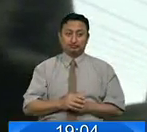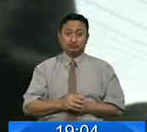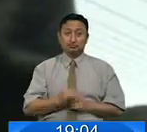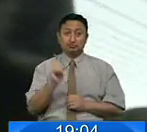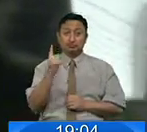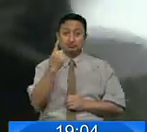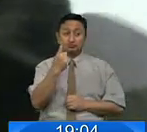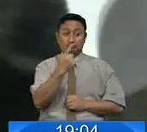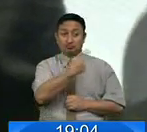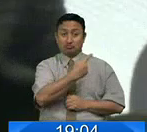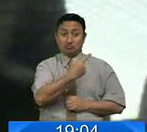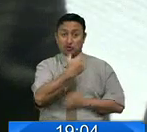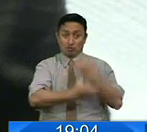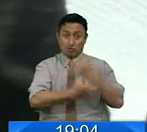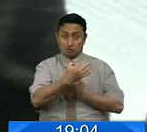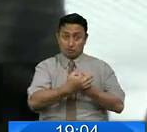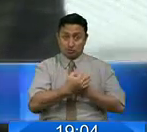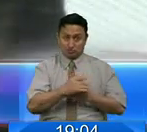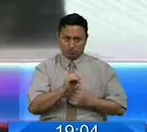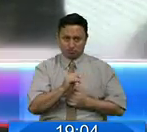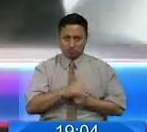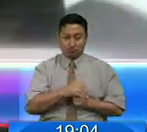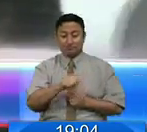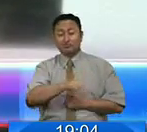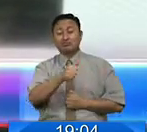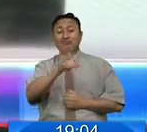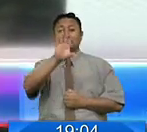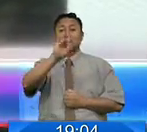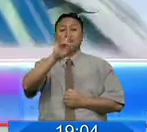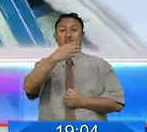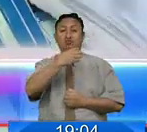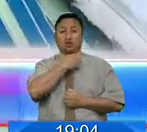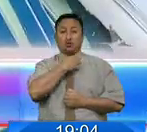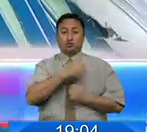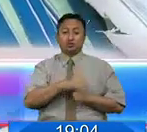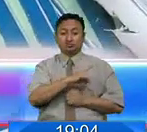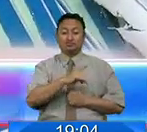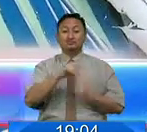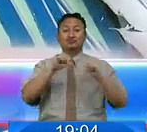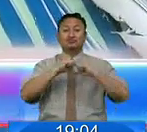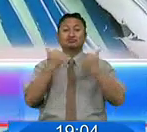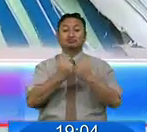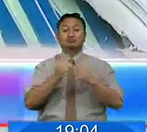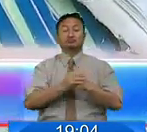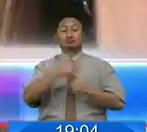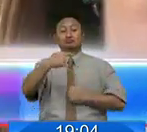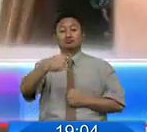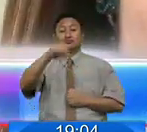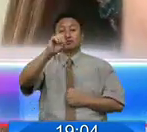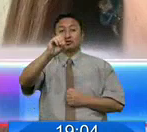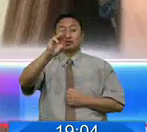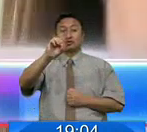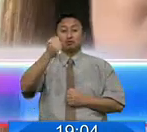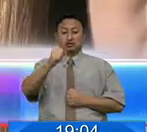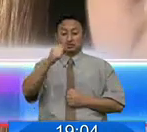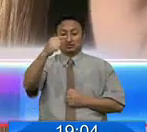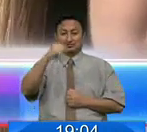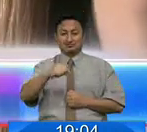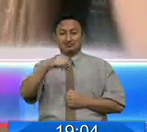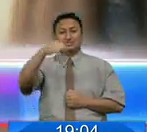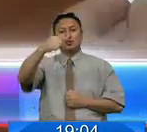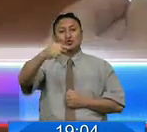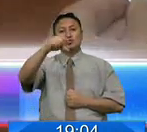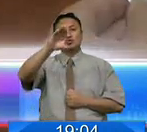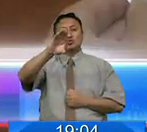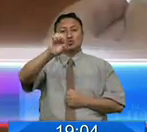proceso que rom debe afrontar por este caso el 8 de agosto los asambleístas roberto gómez y lourdes cuesta presentaron